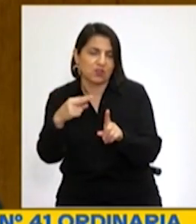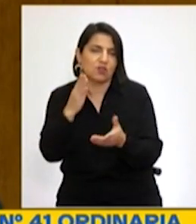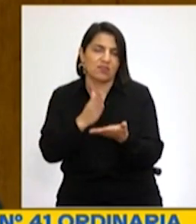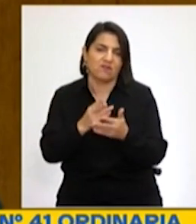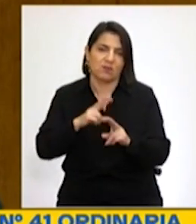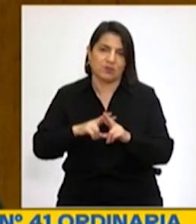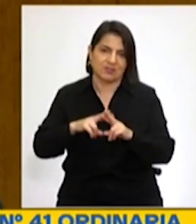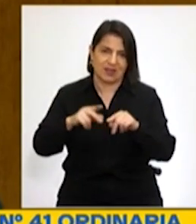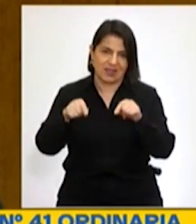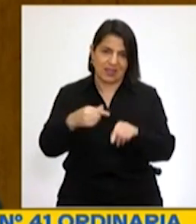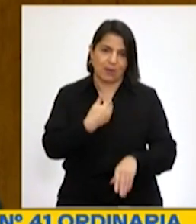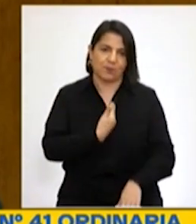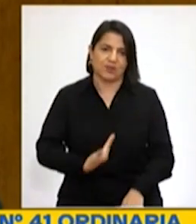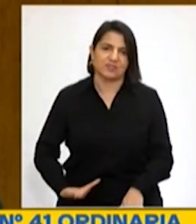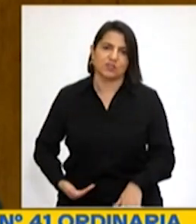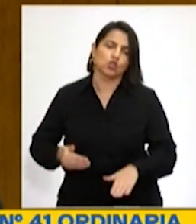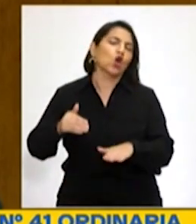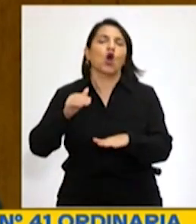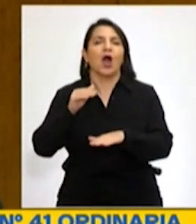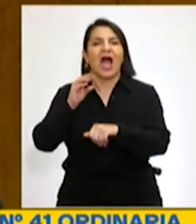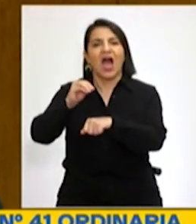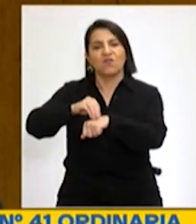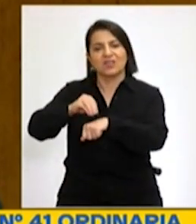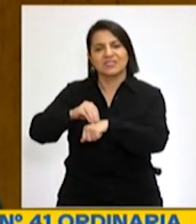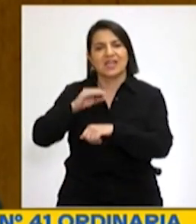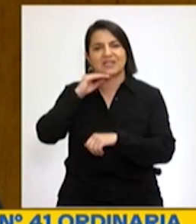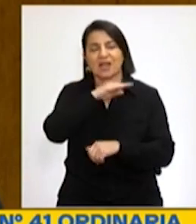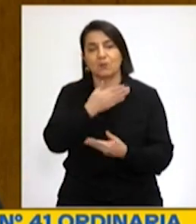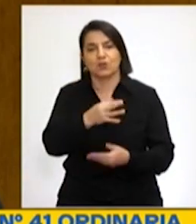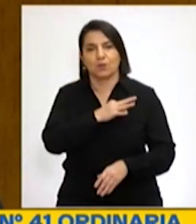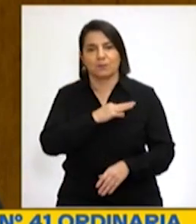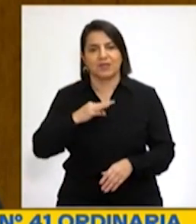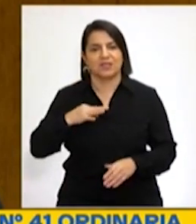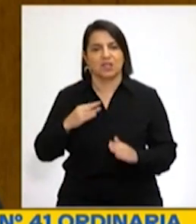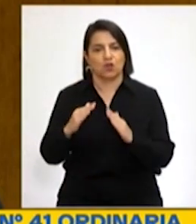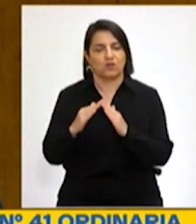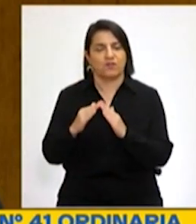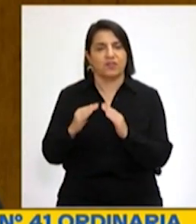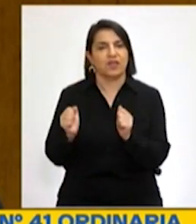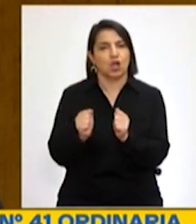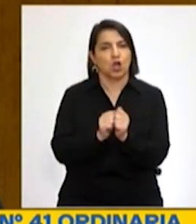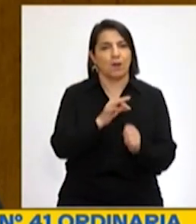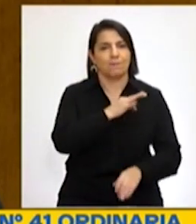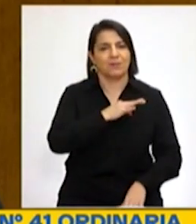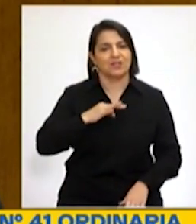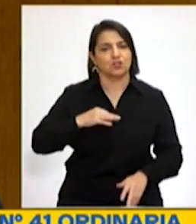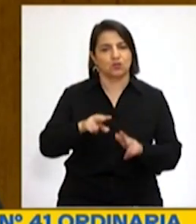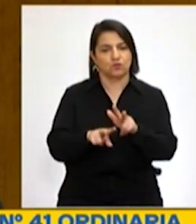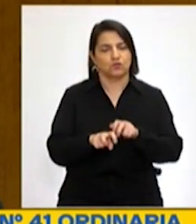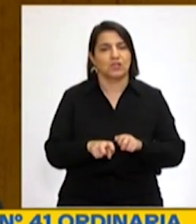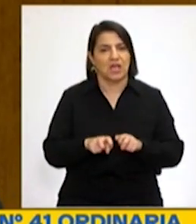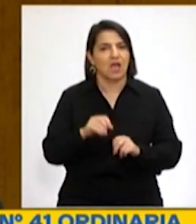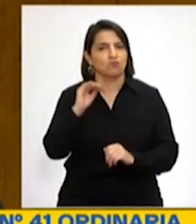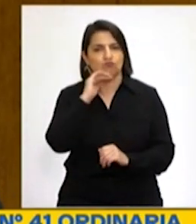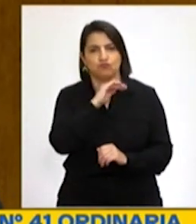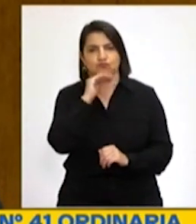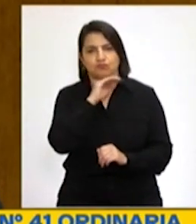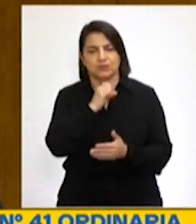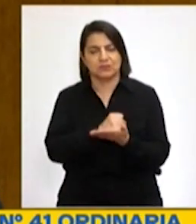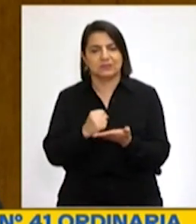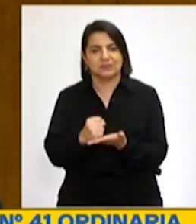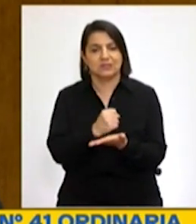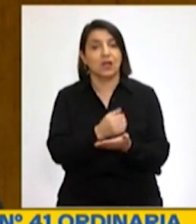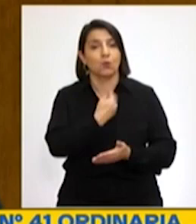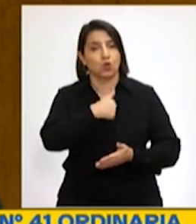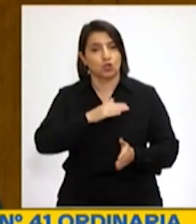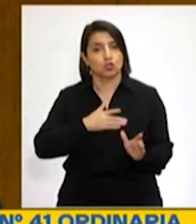que hacer aquí presidente es Llamar a la brevedad posible para que el Ministerio de la vivienda junto con el Ministerio de agricultura aceleren estos trámites nosotros como